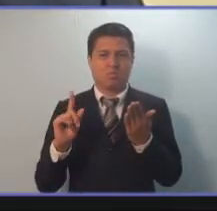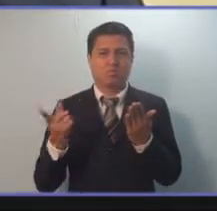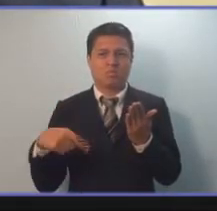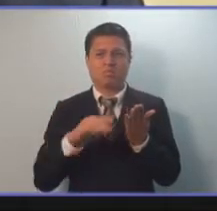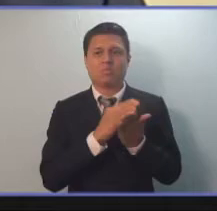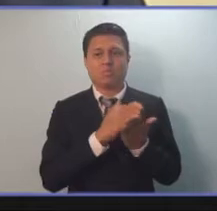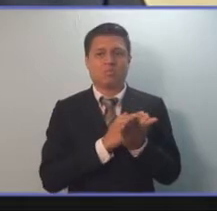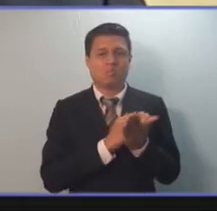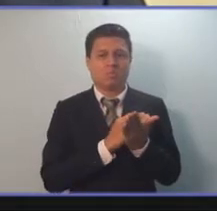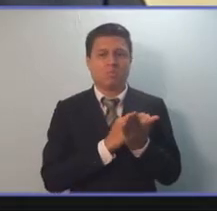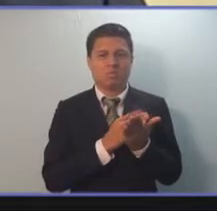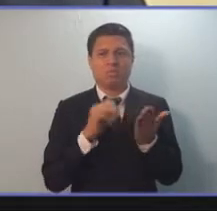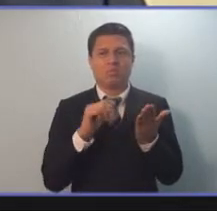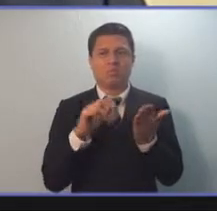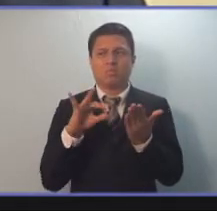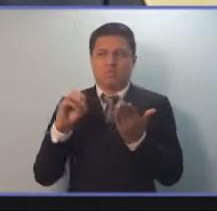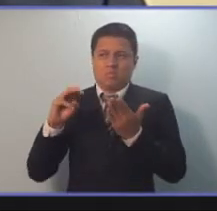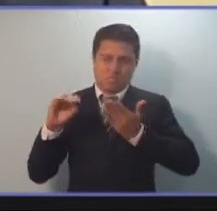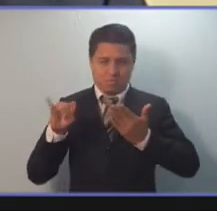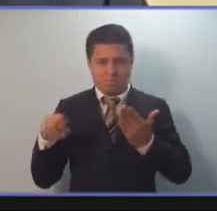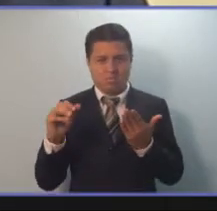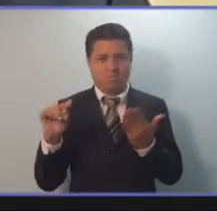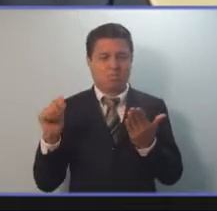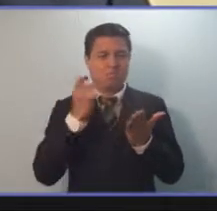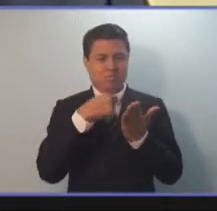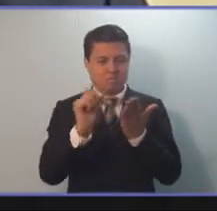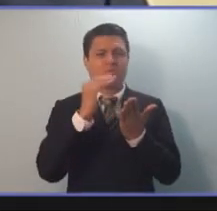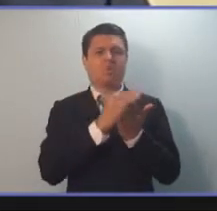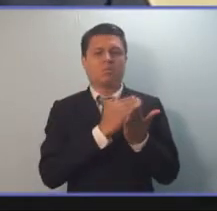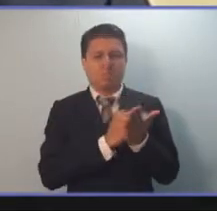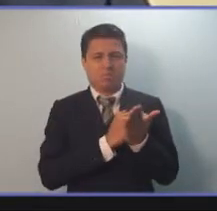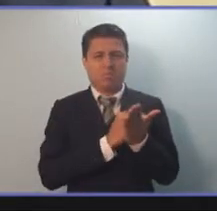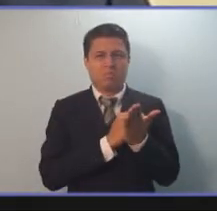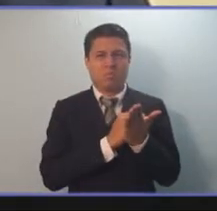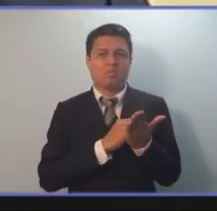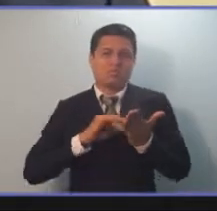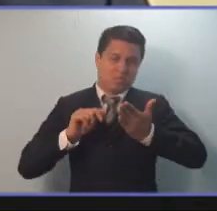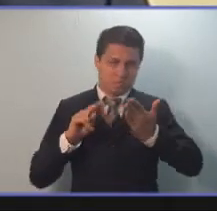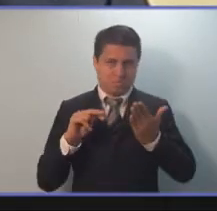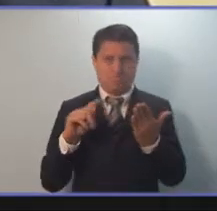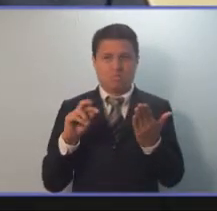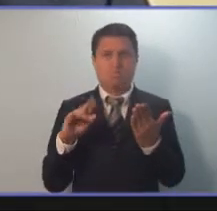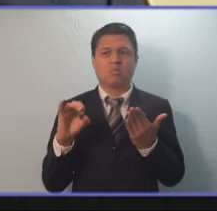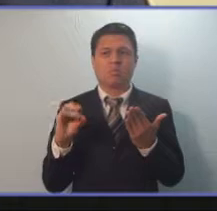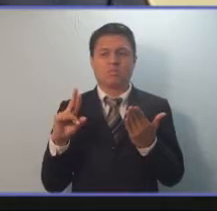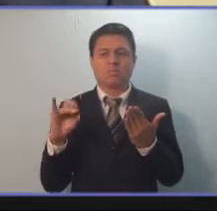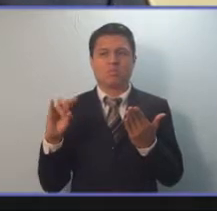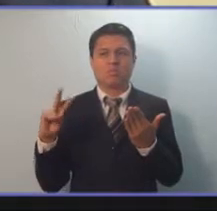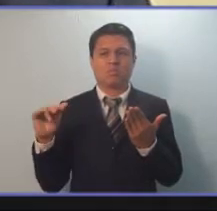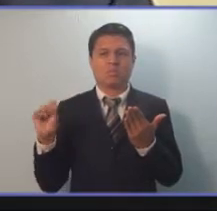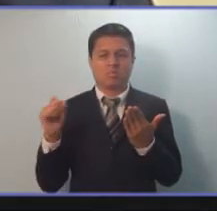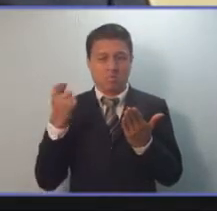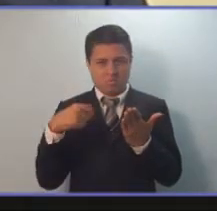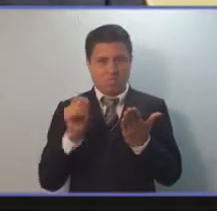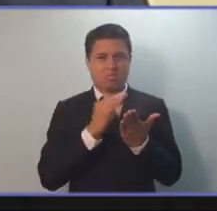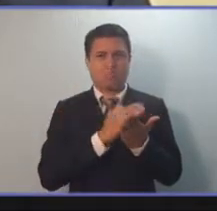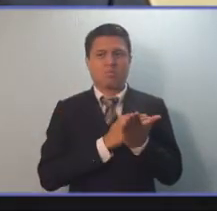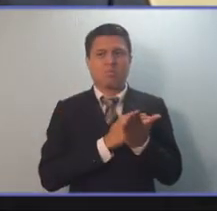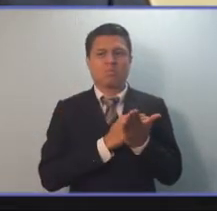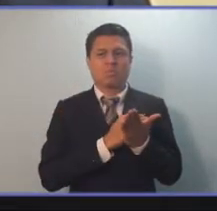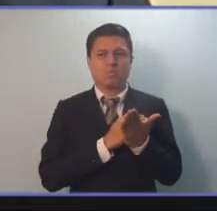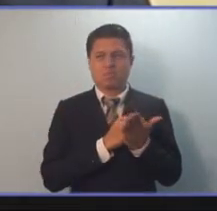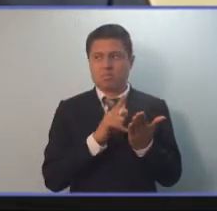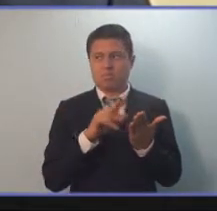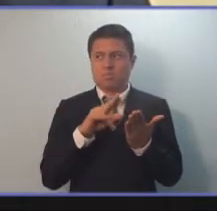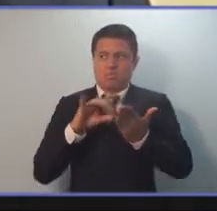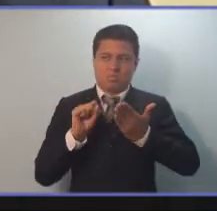ausente. Mario Marroquín Mejía, presente. José Antonio Almendariz Rivas, presente.